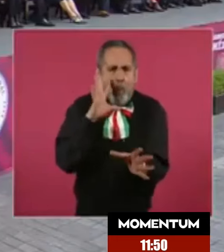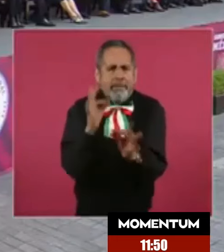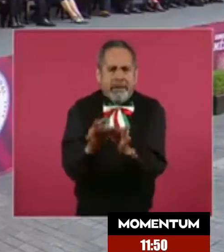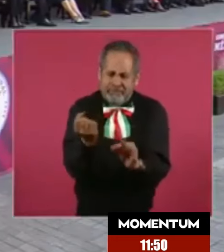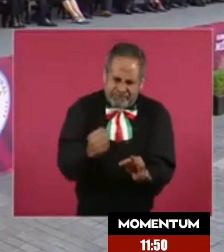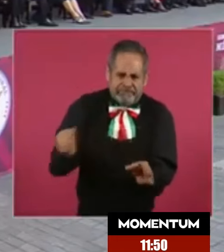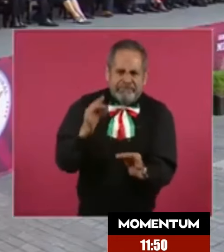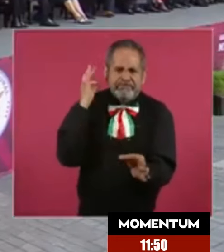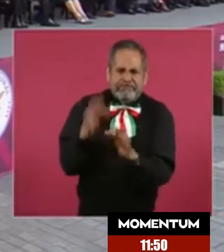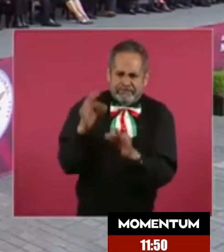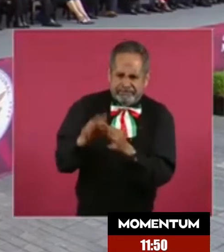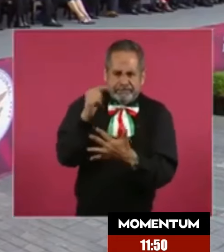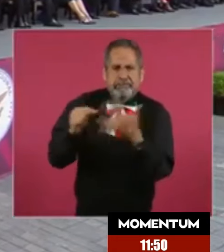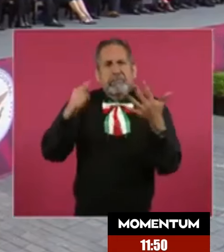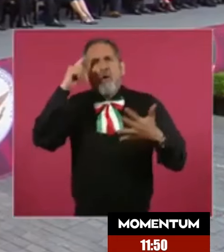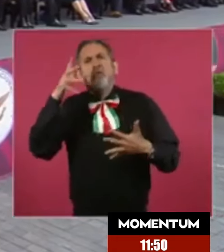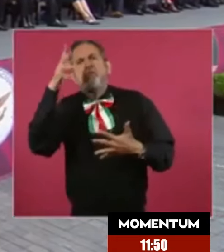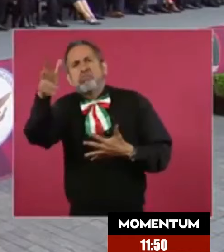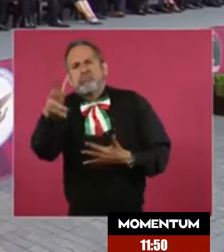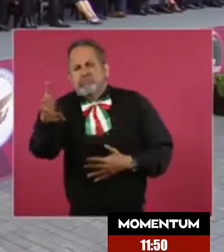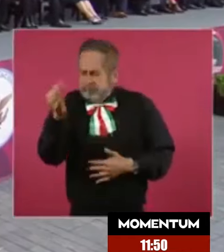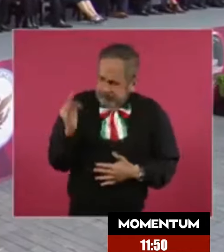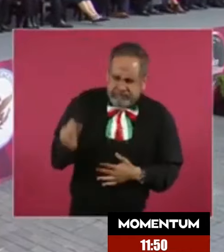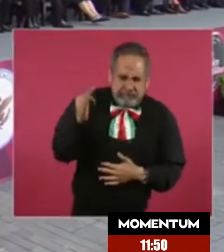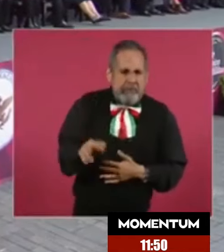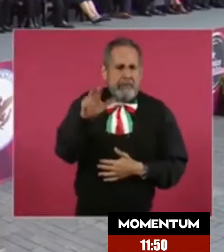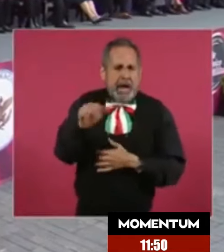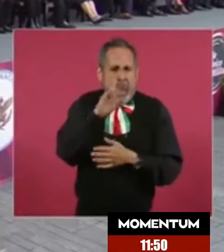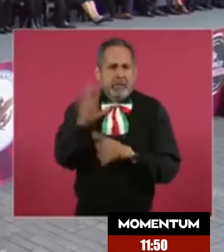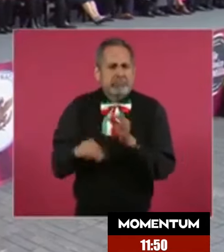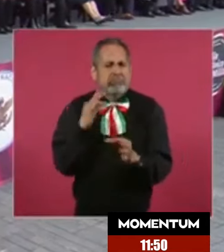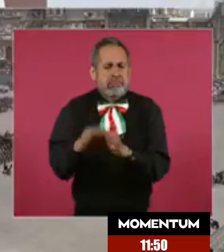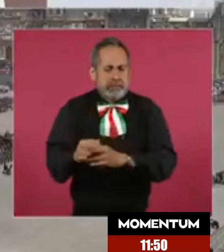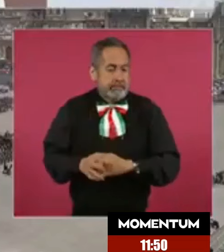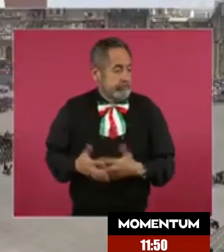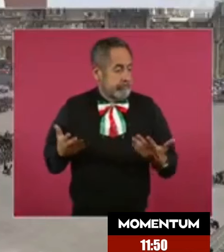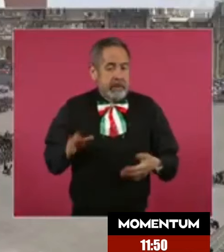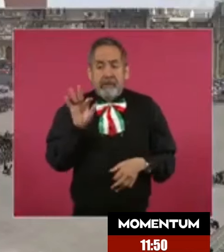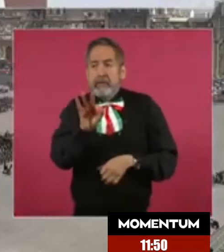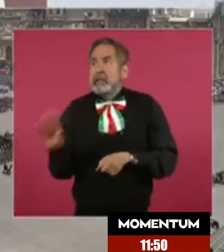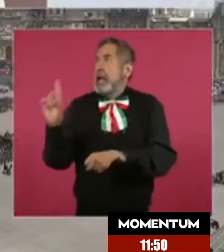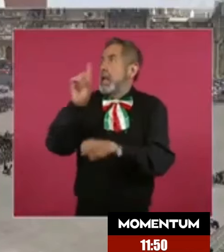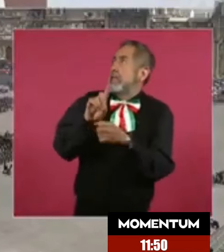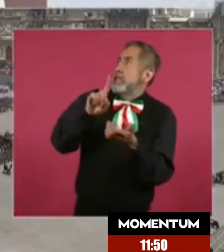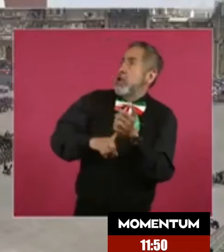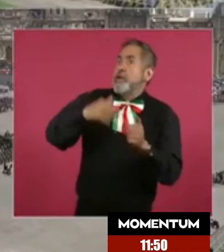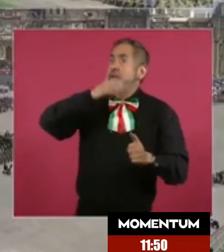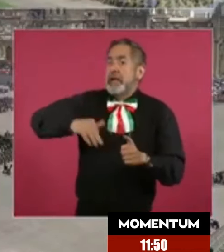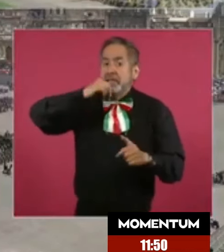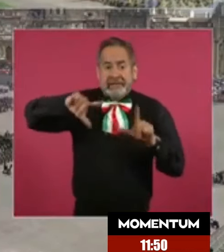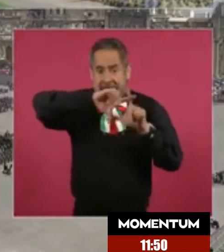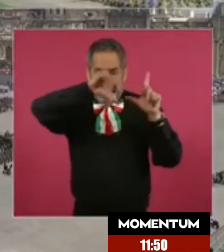eficientemente las misiones futuras. Con esta convicción y en esta fecha de fiesta nacional, les manifiesto a los